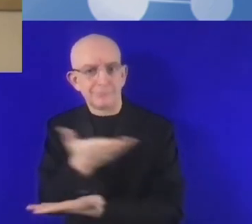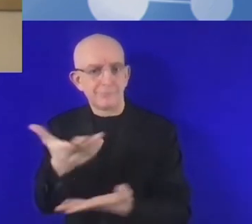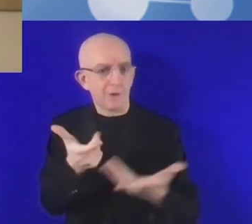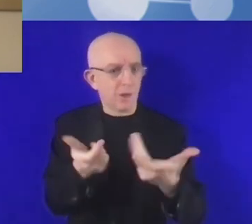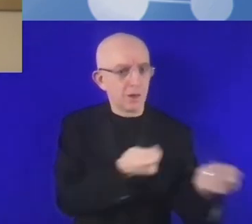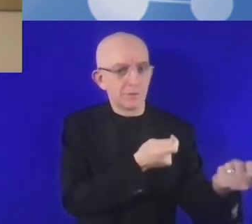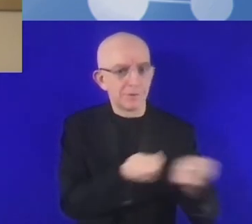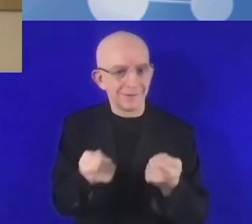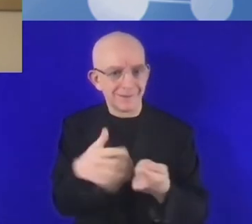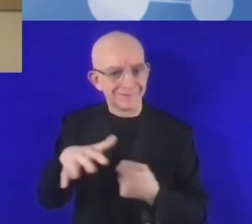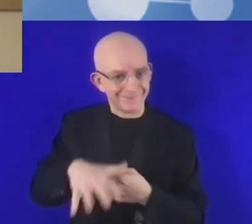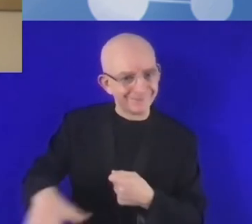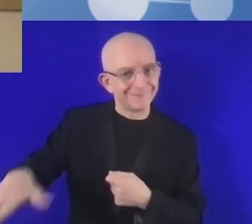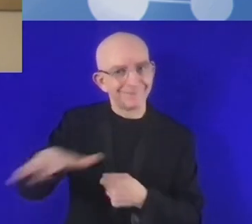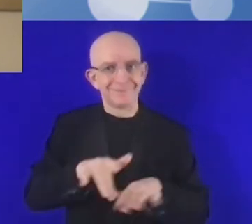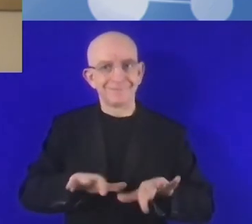apoyen